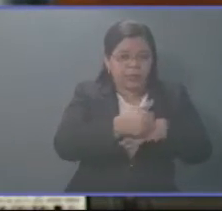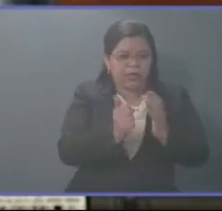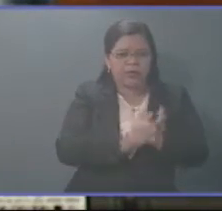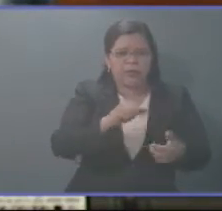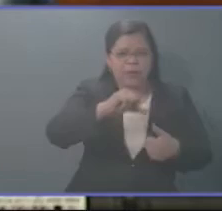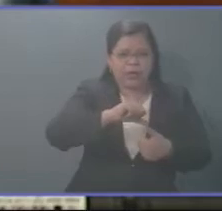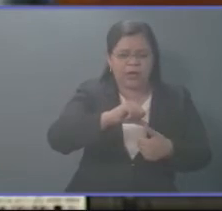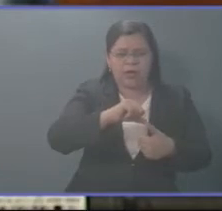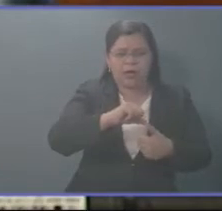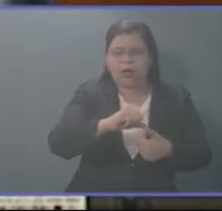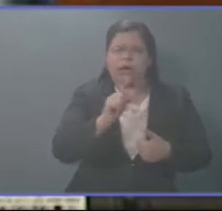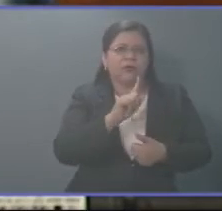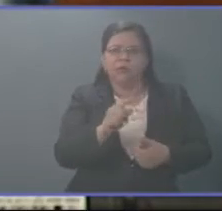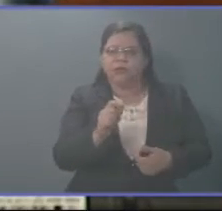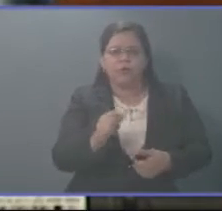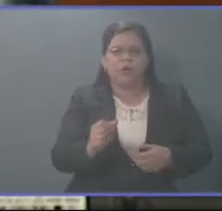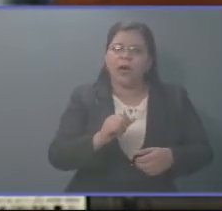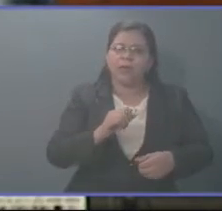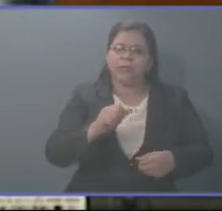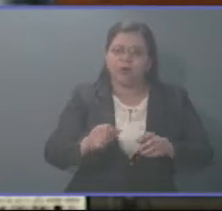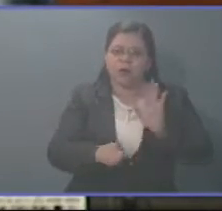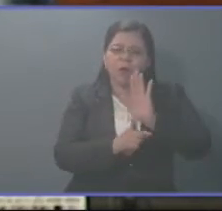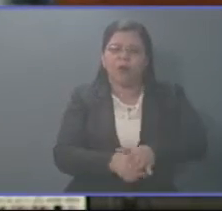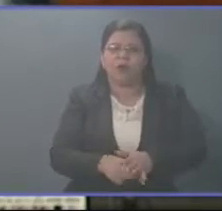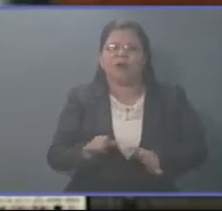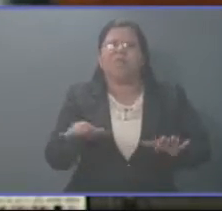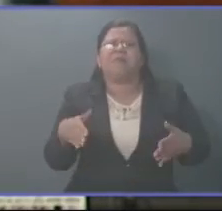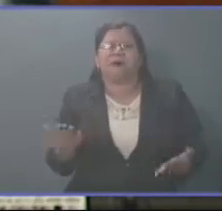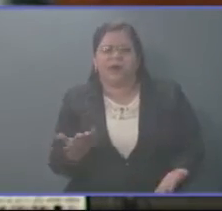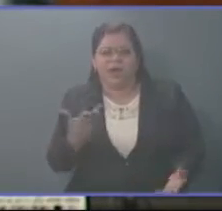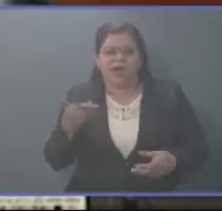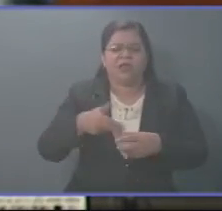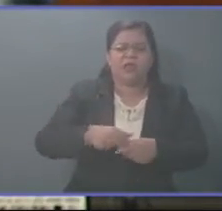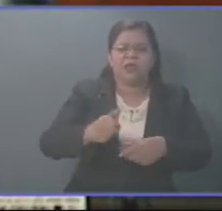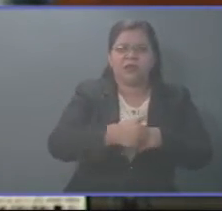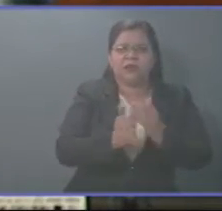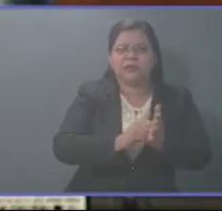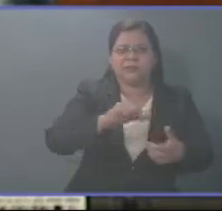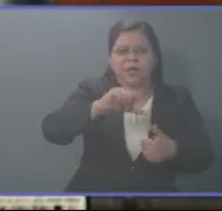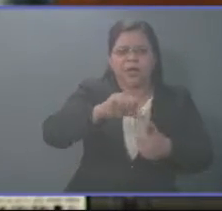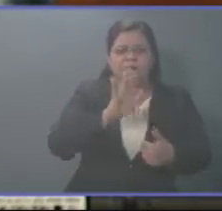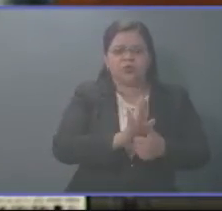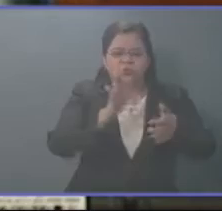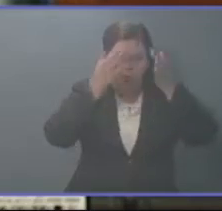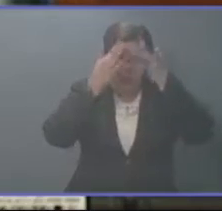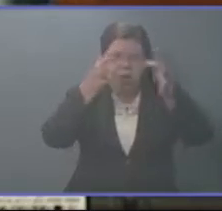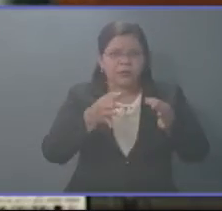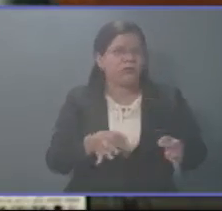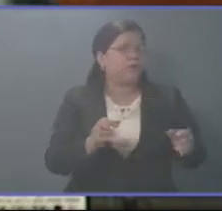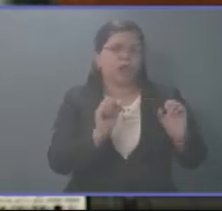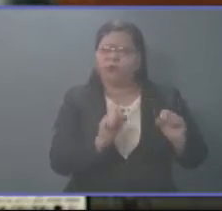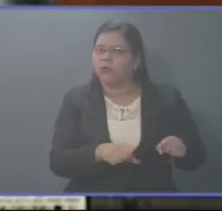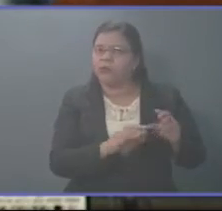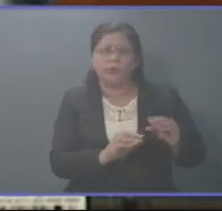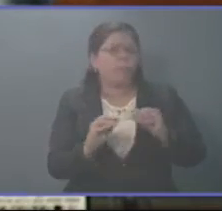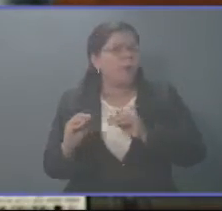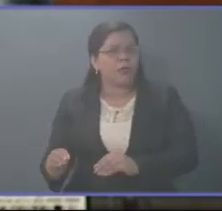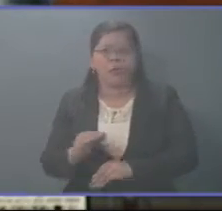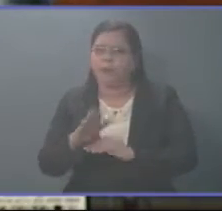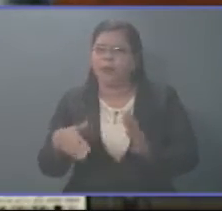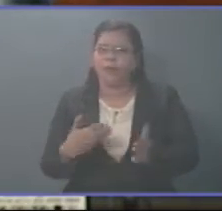sirve de que nosotros estemos dentro del Parlacen y que las decisiones que ellos tomen no se apliquen a toda